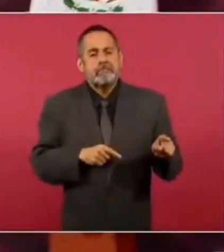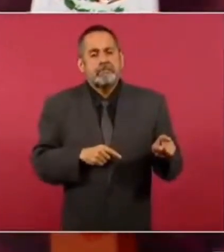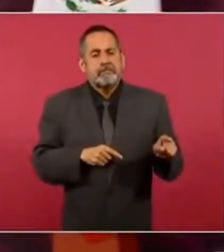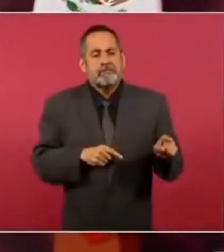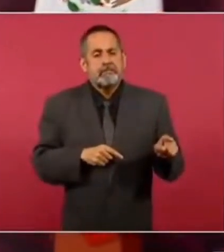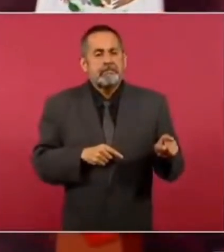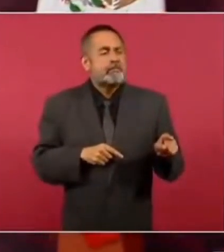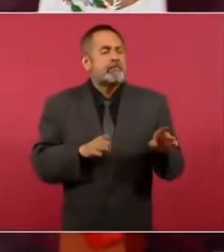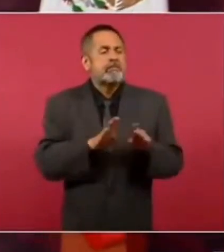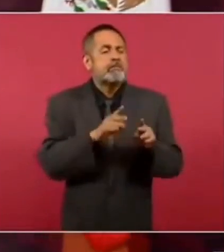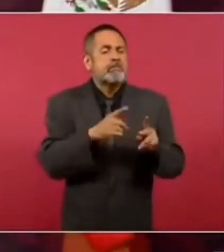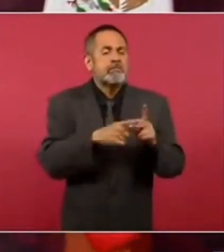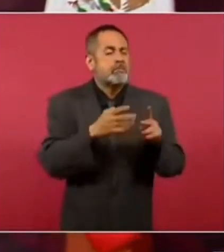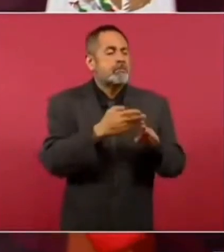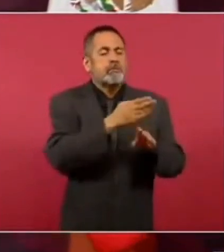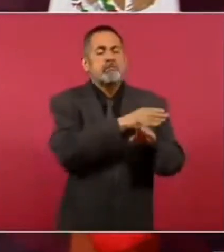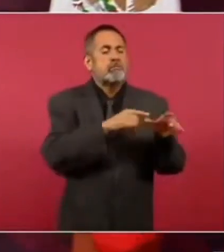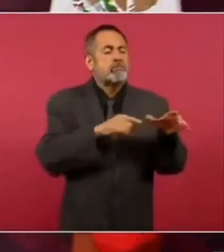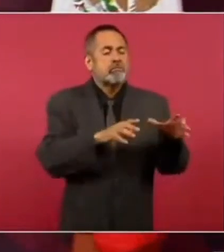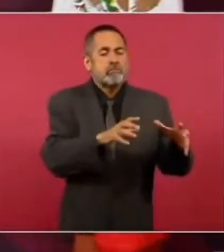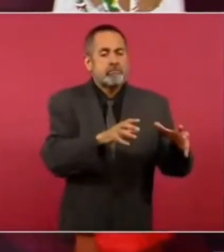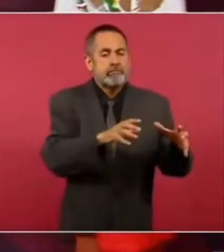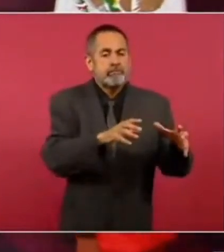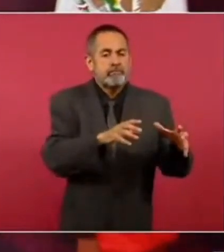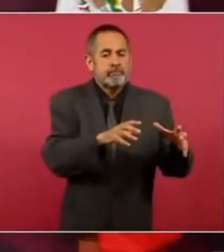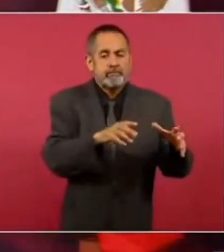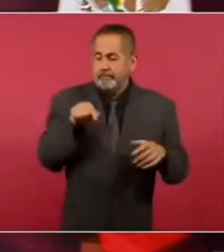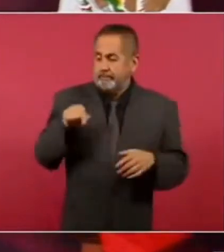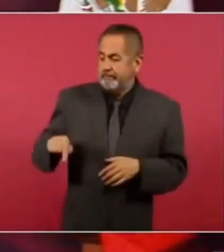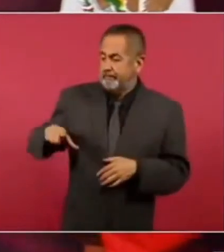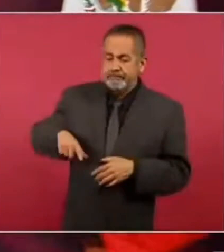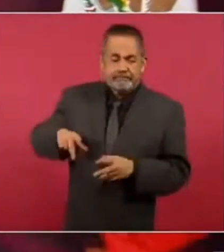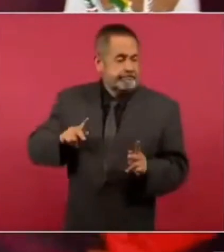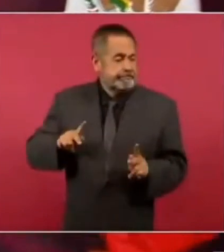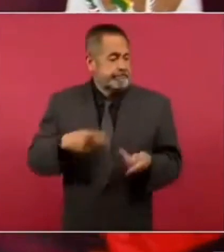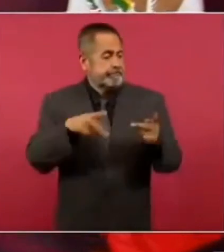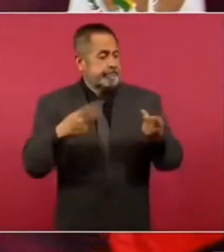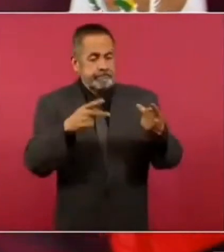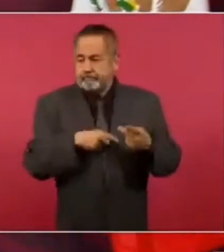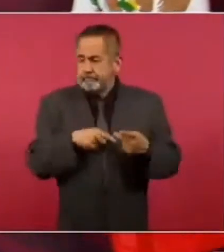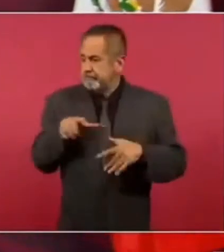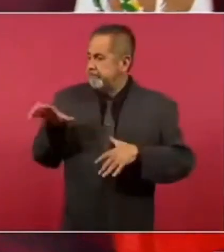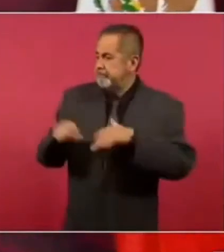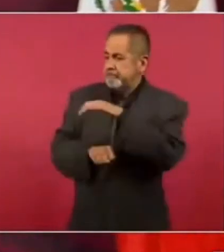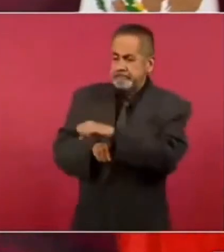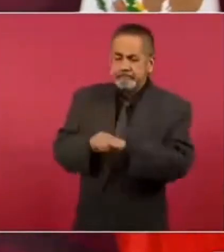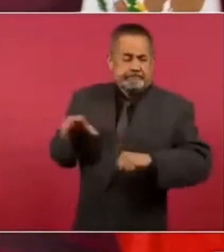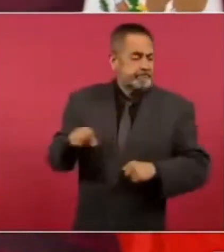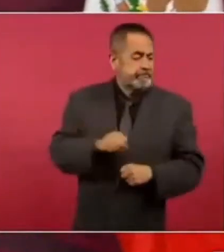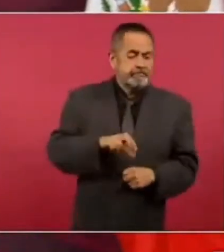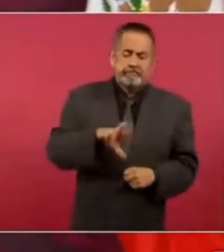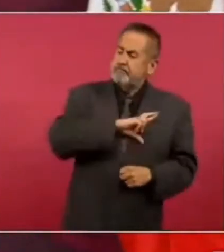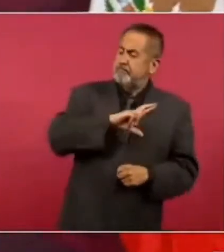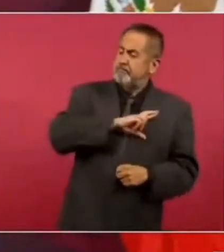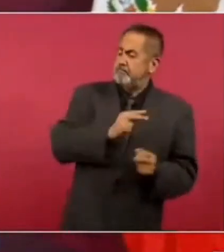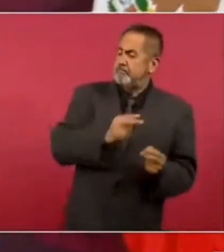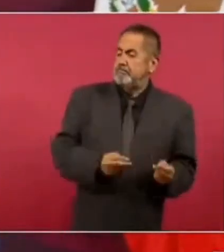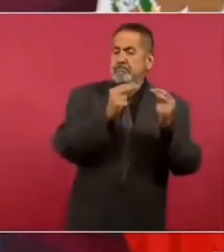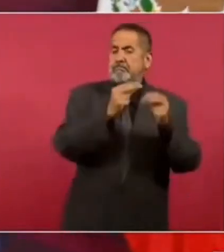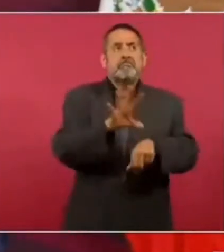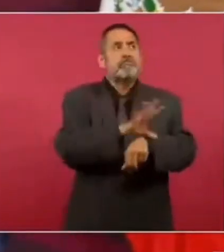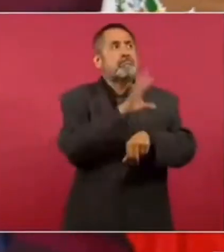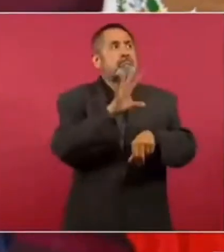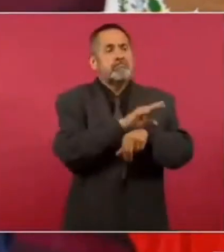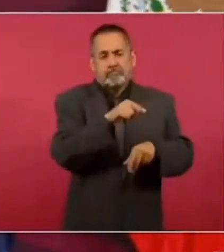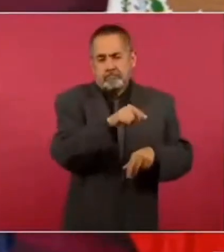a partir de la privatización de la industria eléctrica.